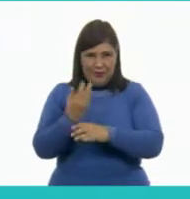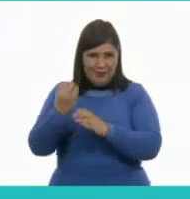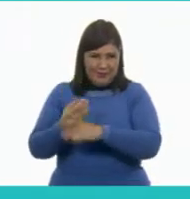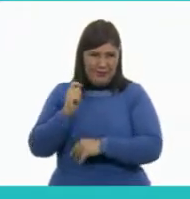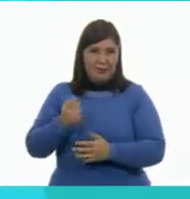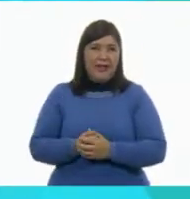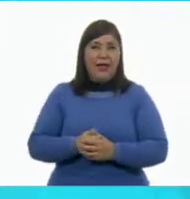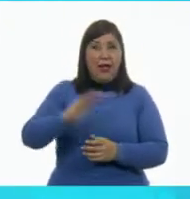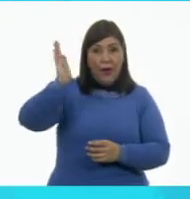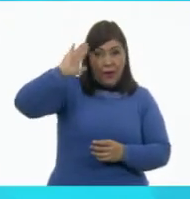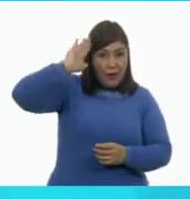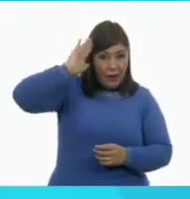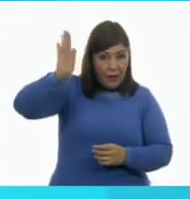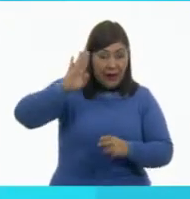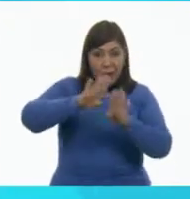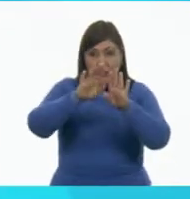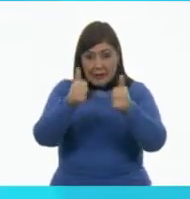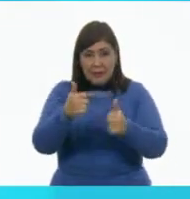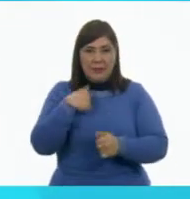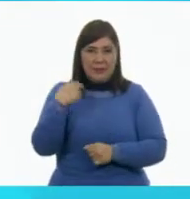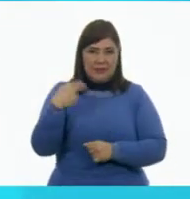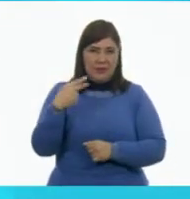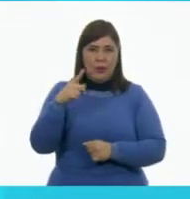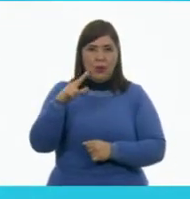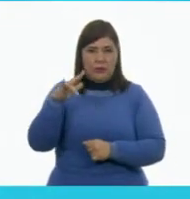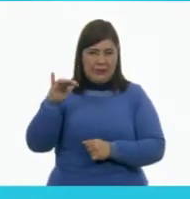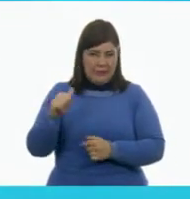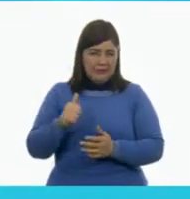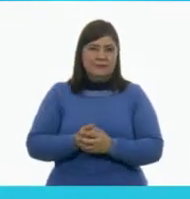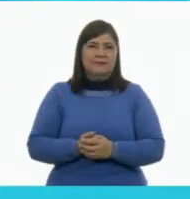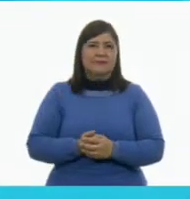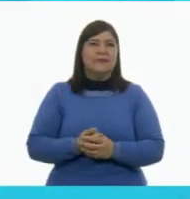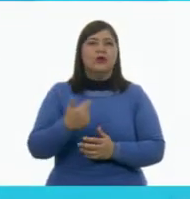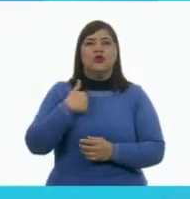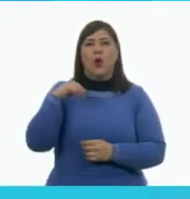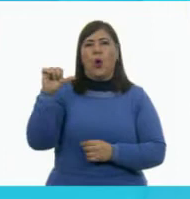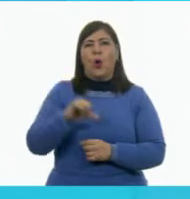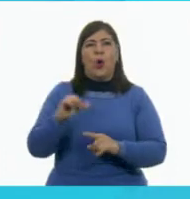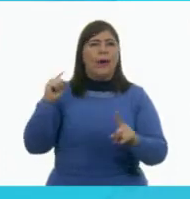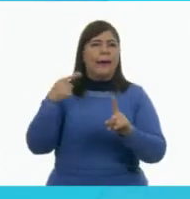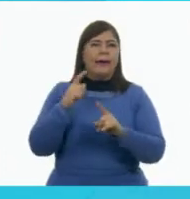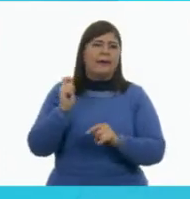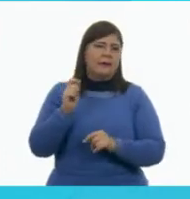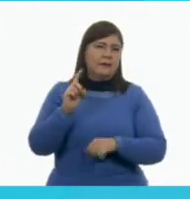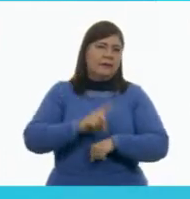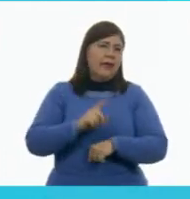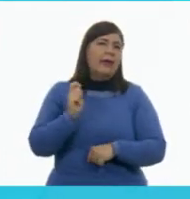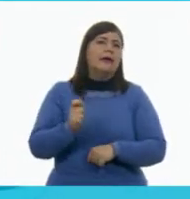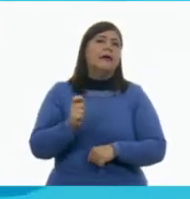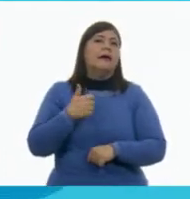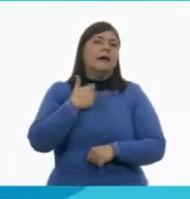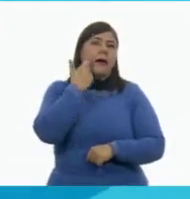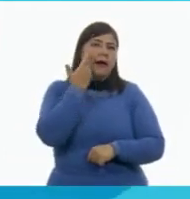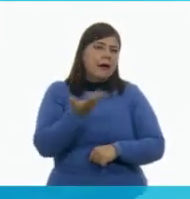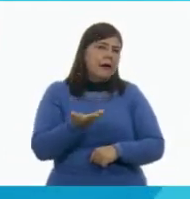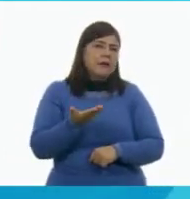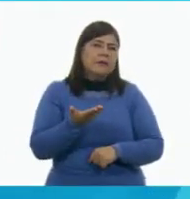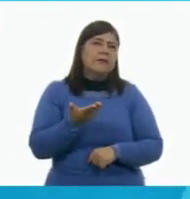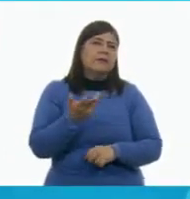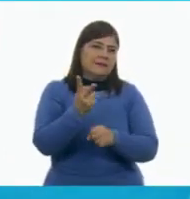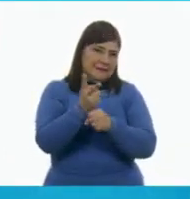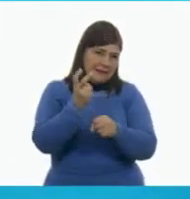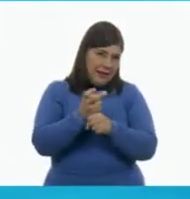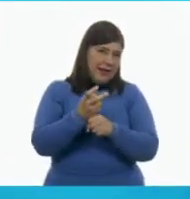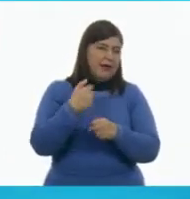Hola, ¿cómo estás? Mi nombre es Lucía y el día de hoy quiero invitarte a jugar con